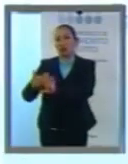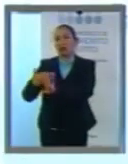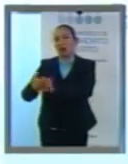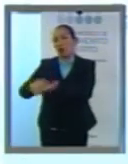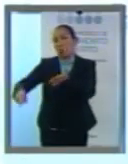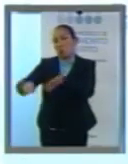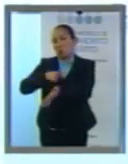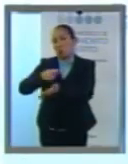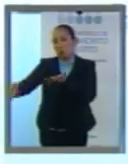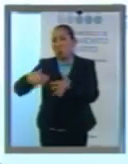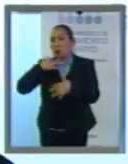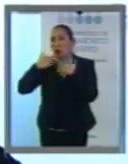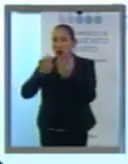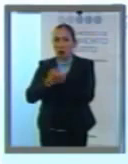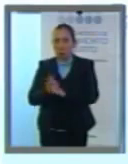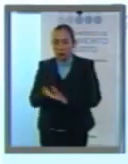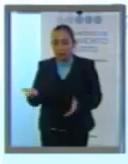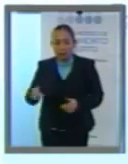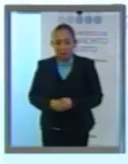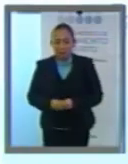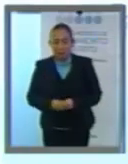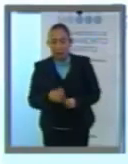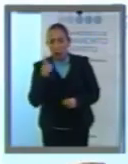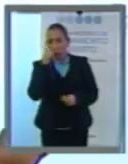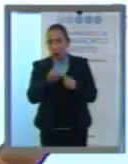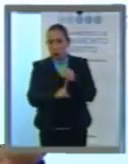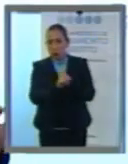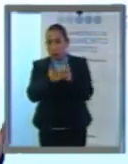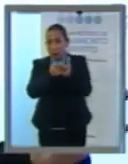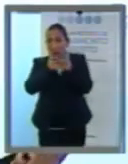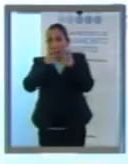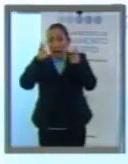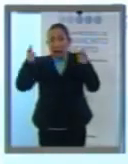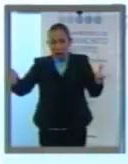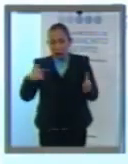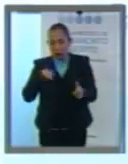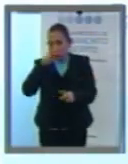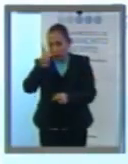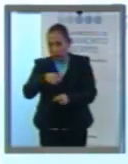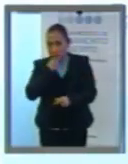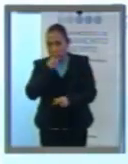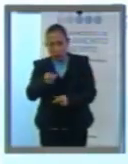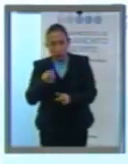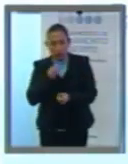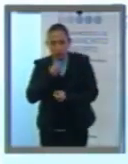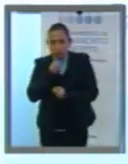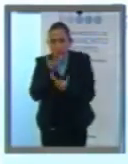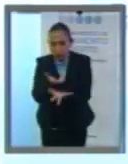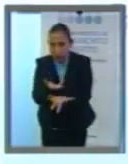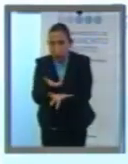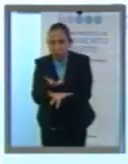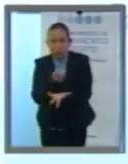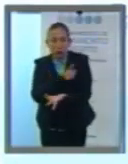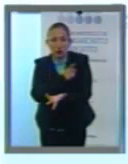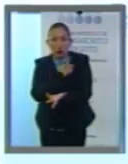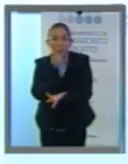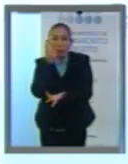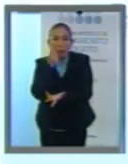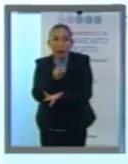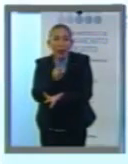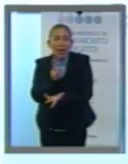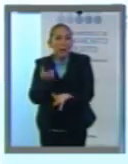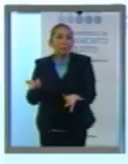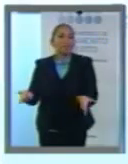Anticorrupción? Yo creo que los grandes problemas, y lo suelto así a la ligera para solo como